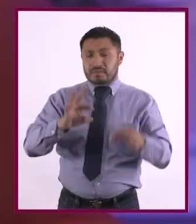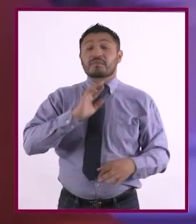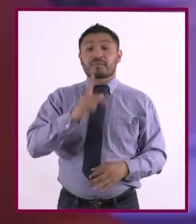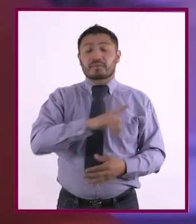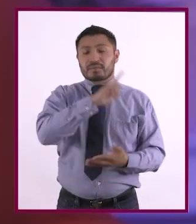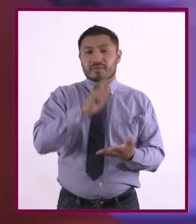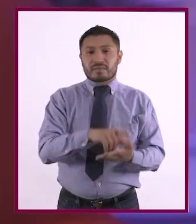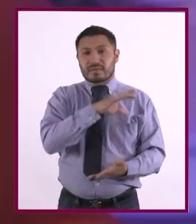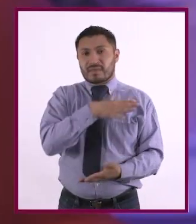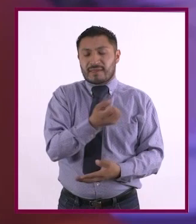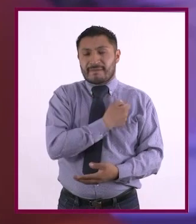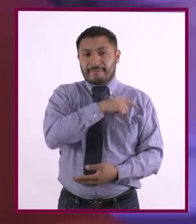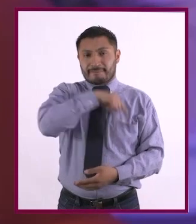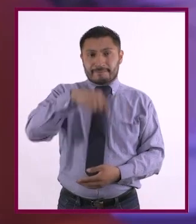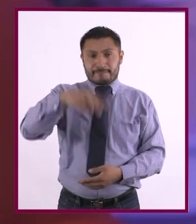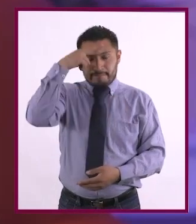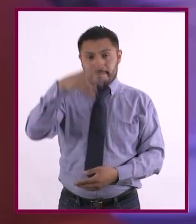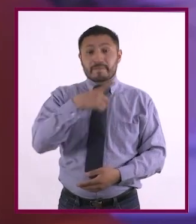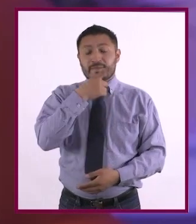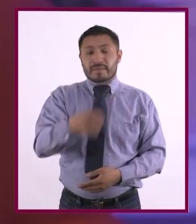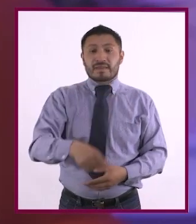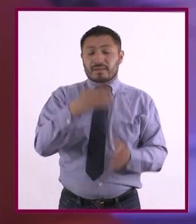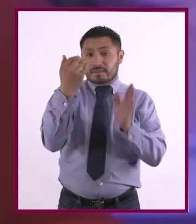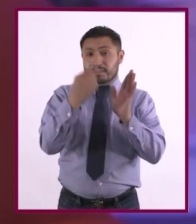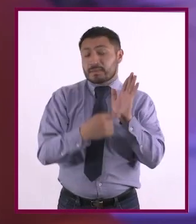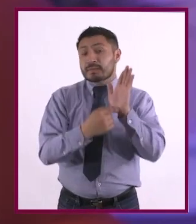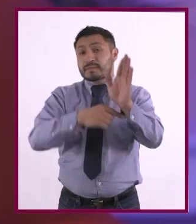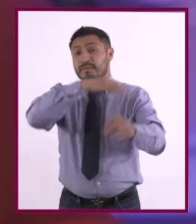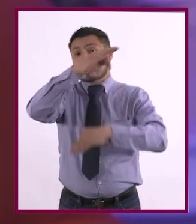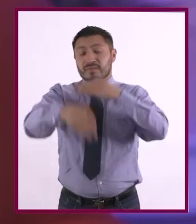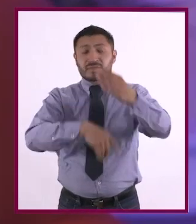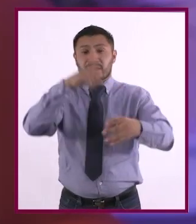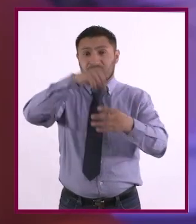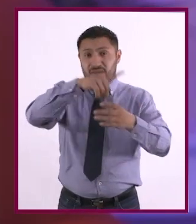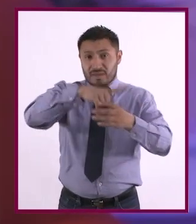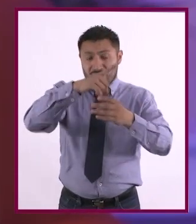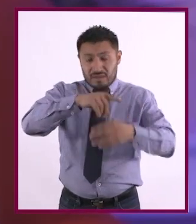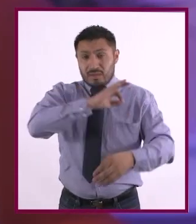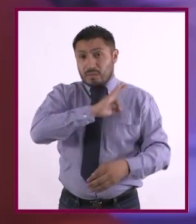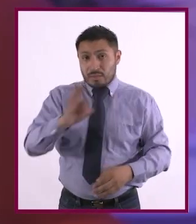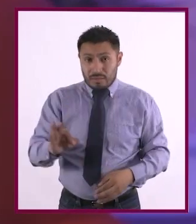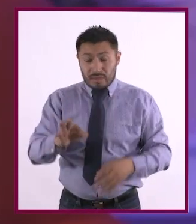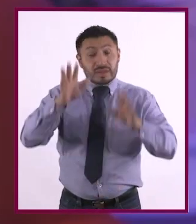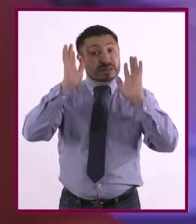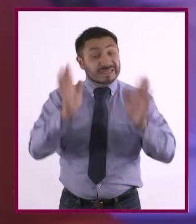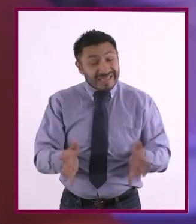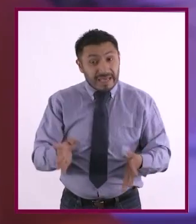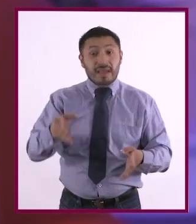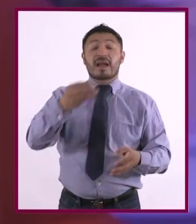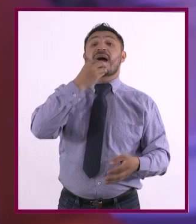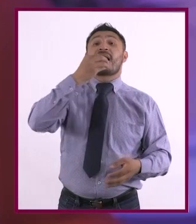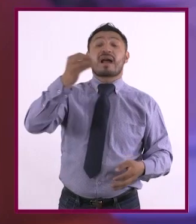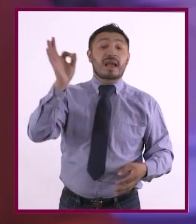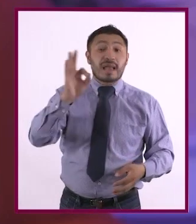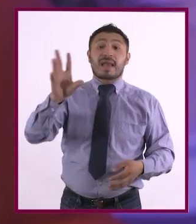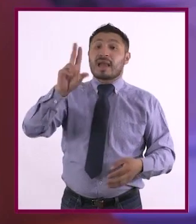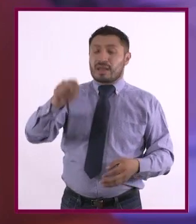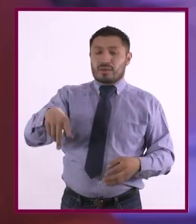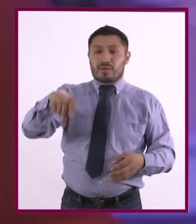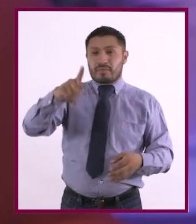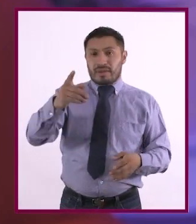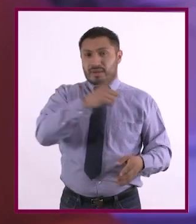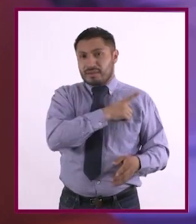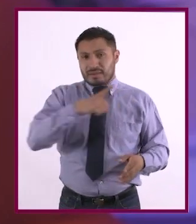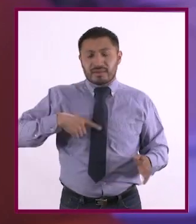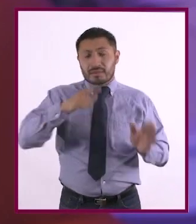de Salud en México establece que todos somos donantes a menos de que expresemos lo contrario. Pero hay muchas más cosas por hacer para fortalecer la cultura